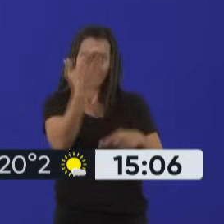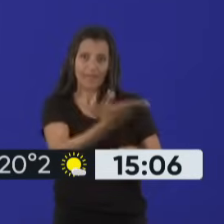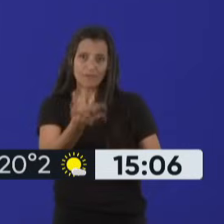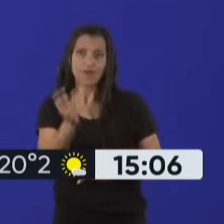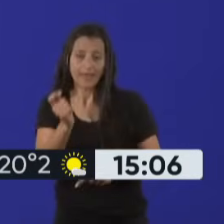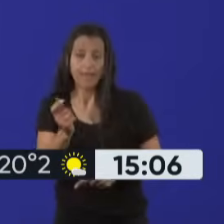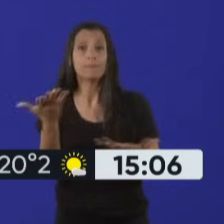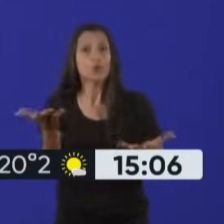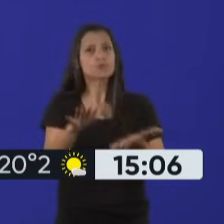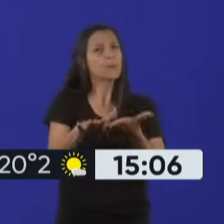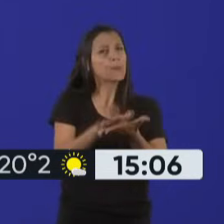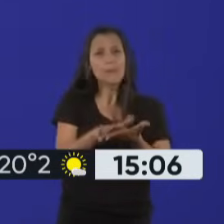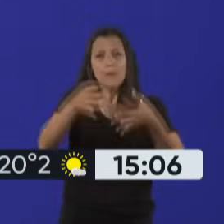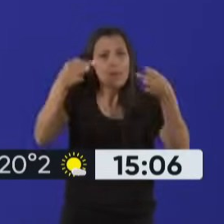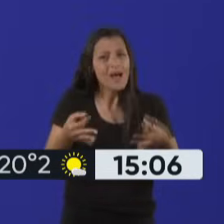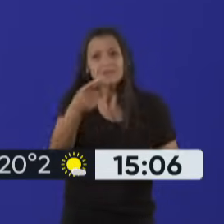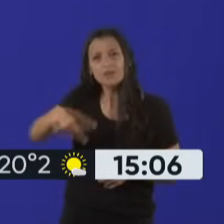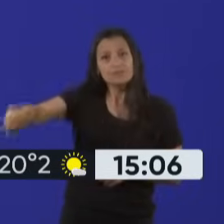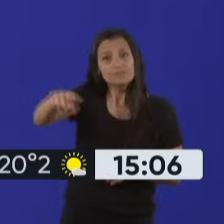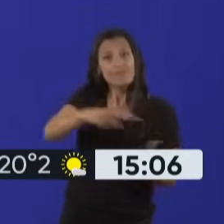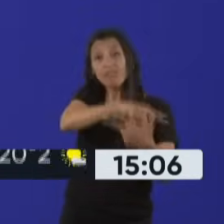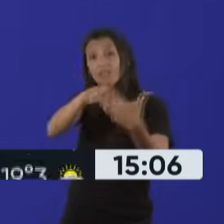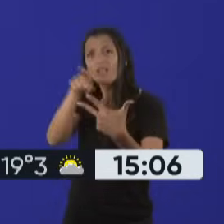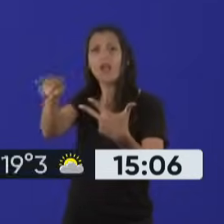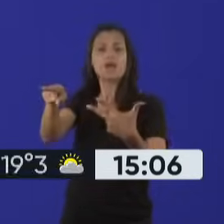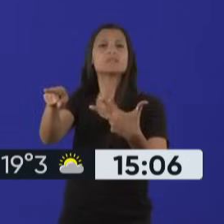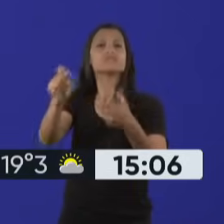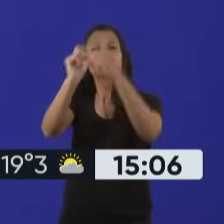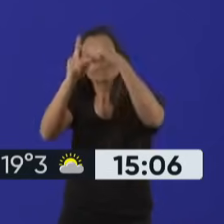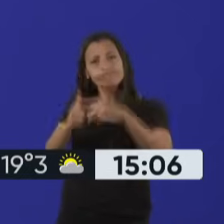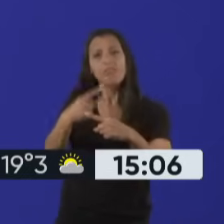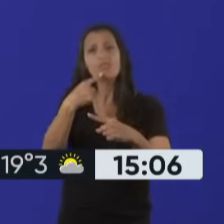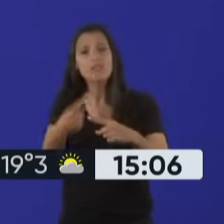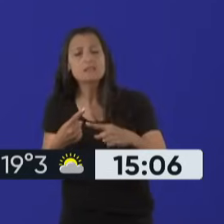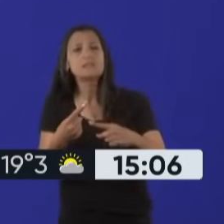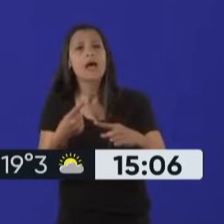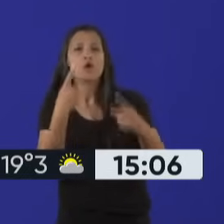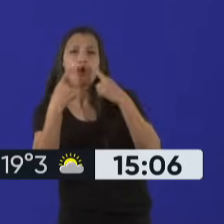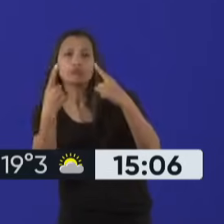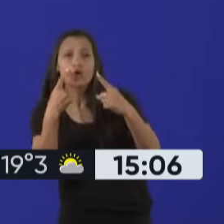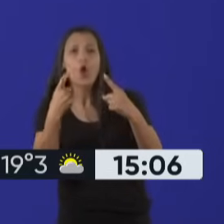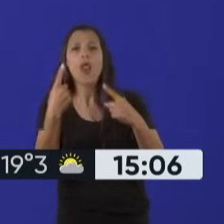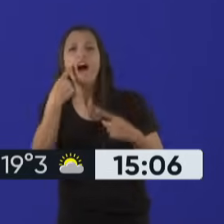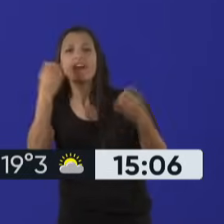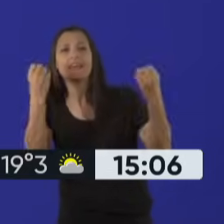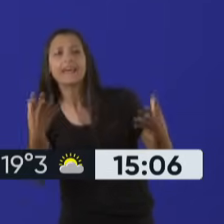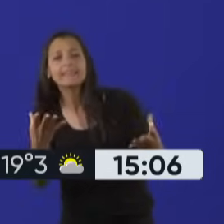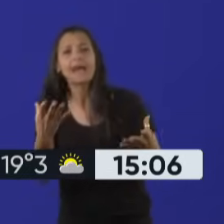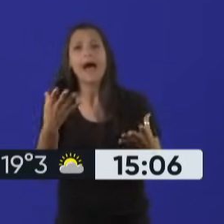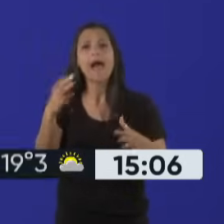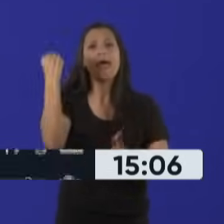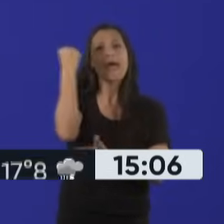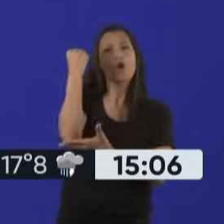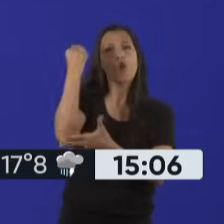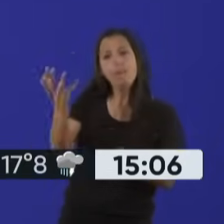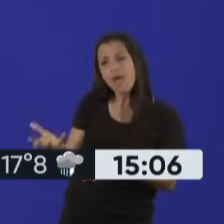Y básicamente lo que de aquella famosa ecuación de Solow testeando el crecimiento en el 57, su modelo del